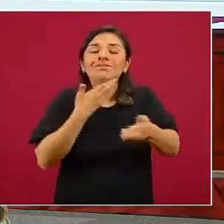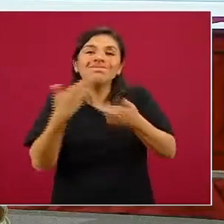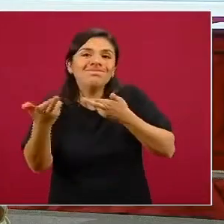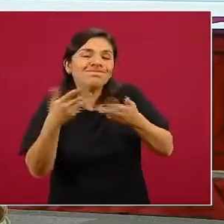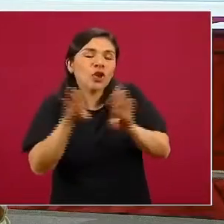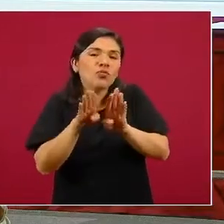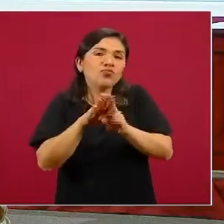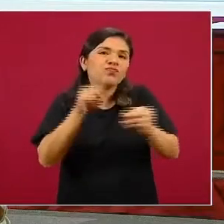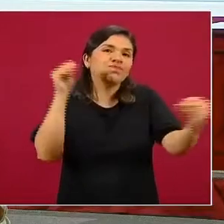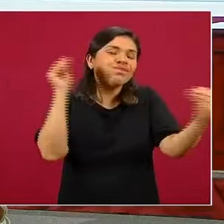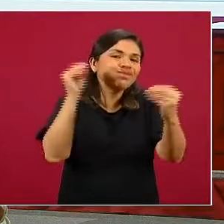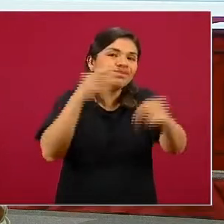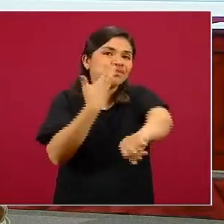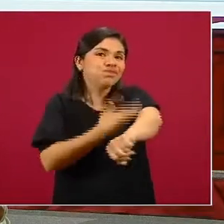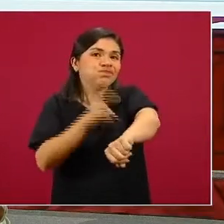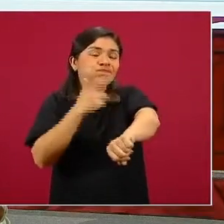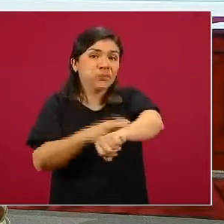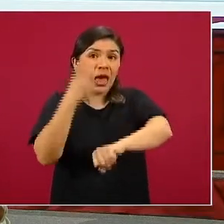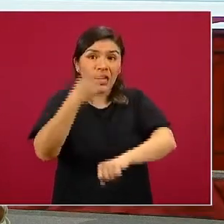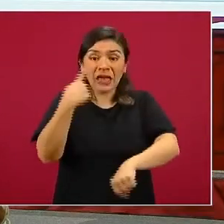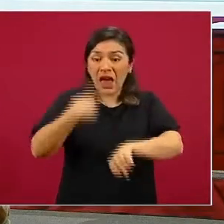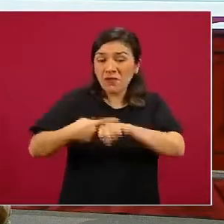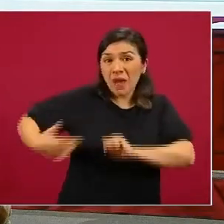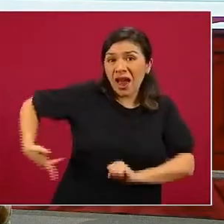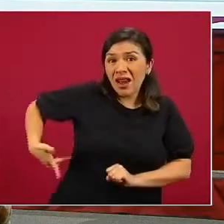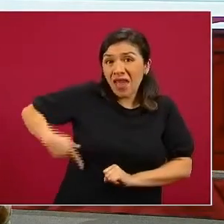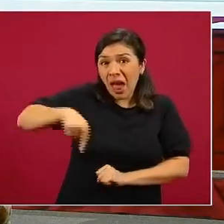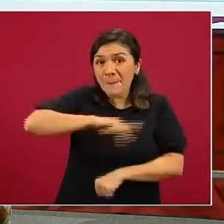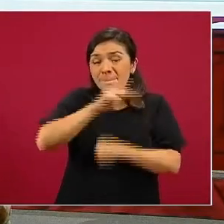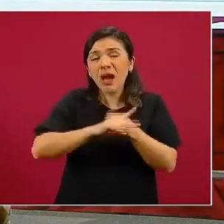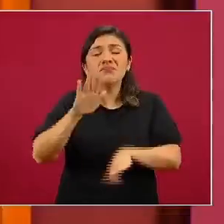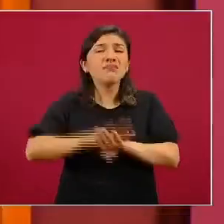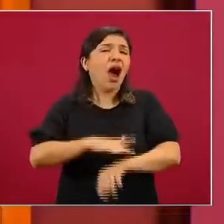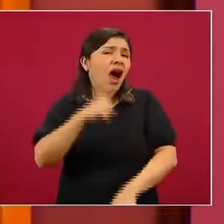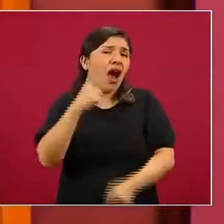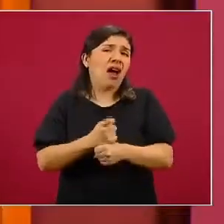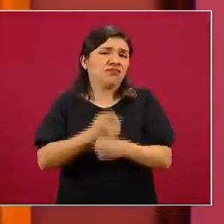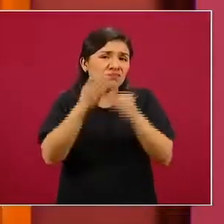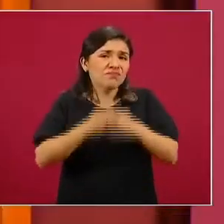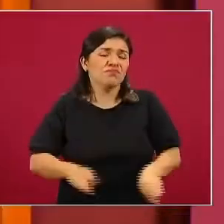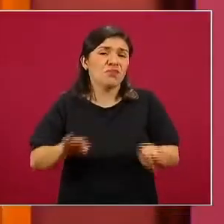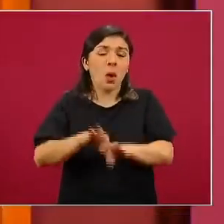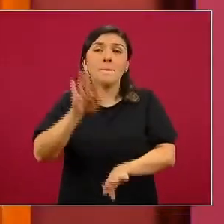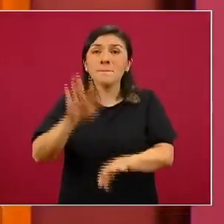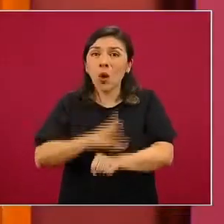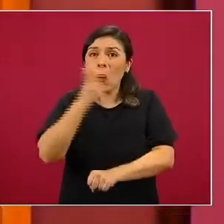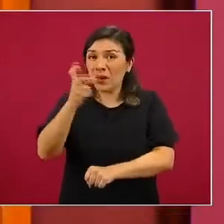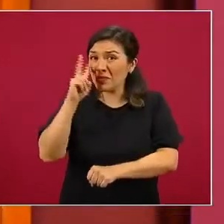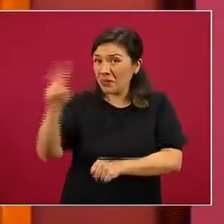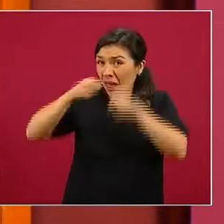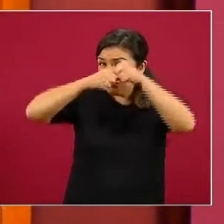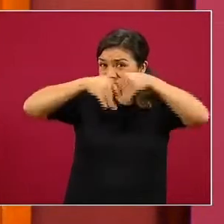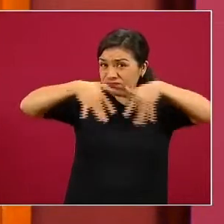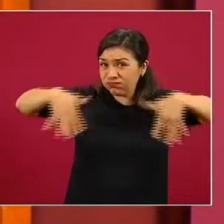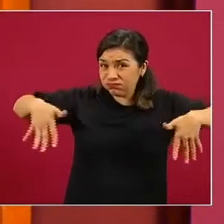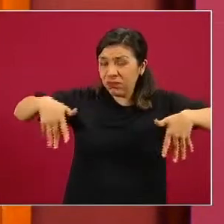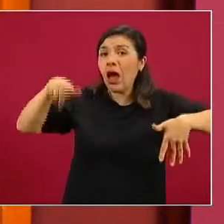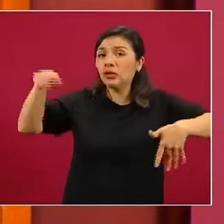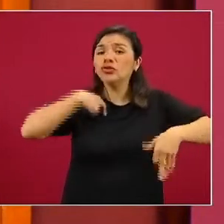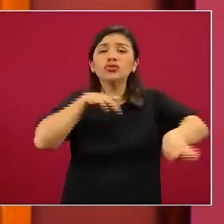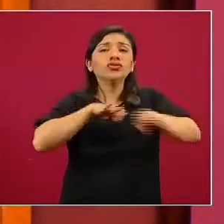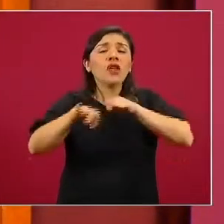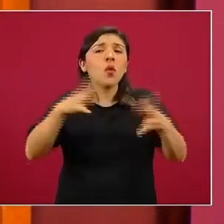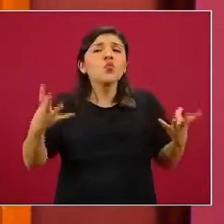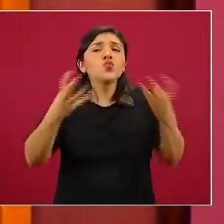enfermedad renal en nuestro país es un problema muy serio. Por tal motivo, toda esta estructura que ustedes vieron, trabajamos juntos